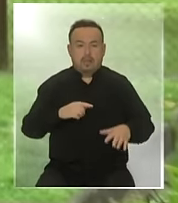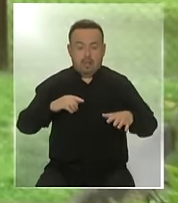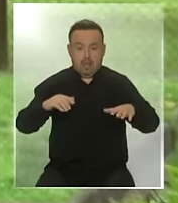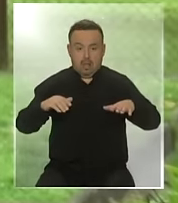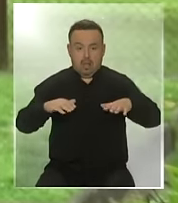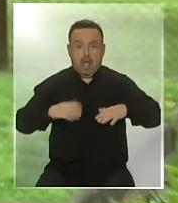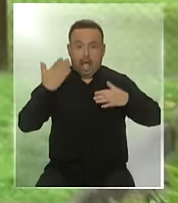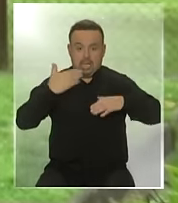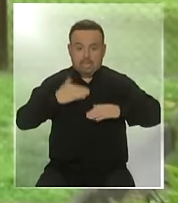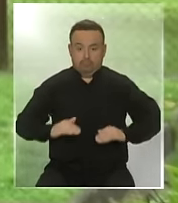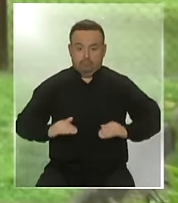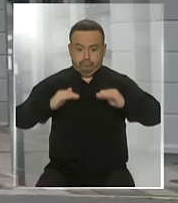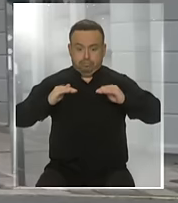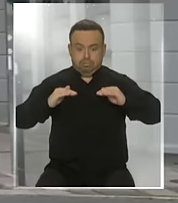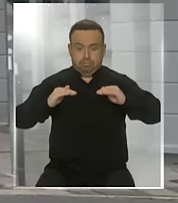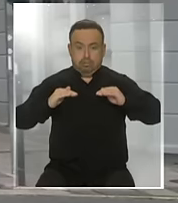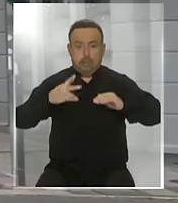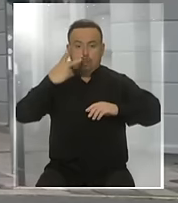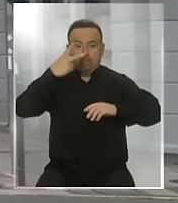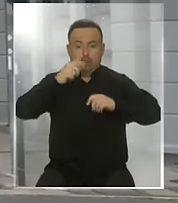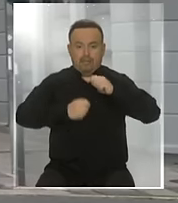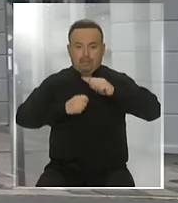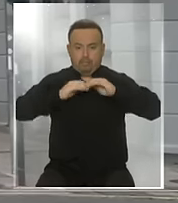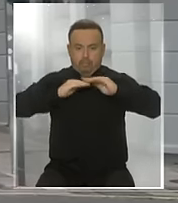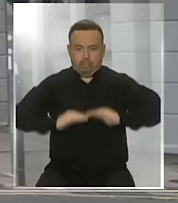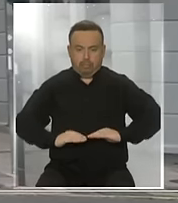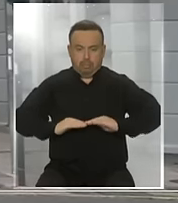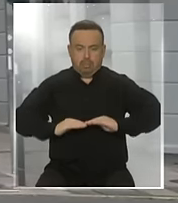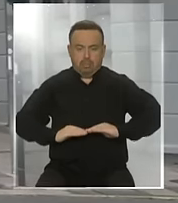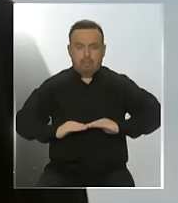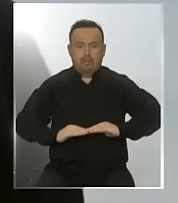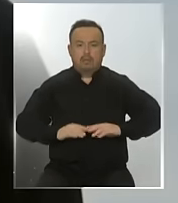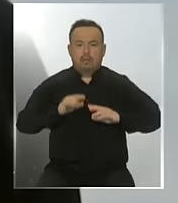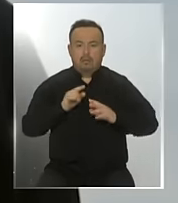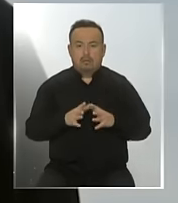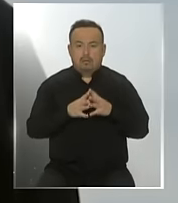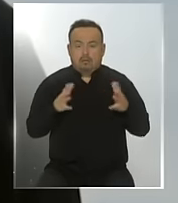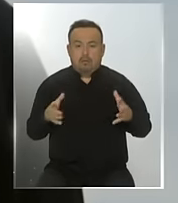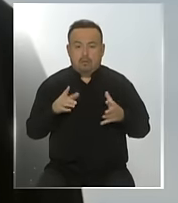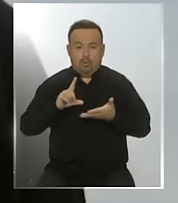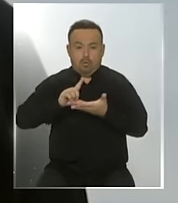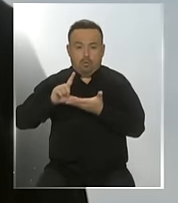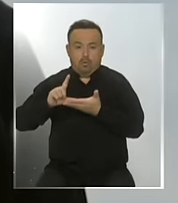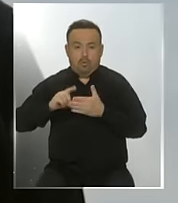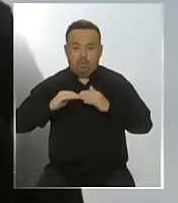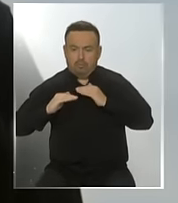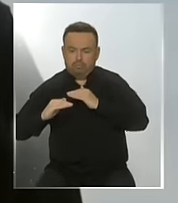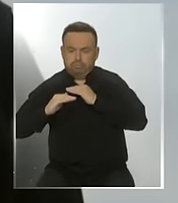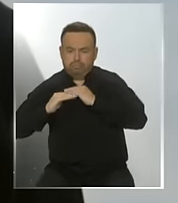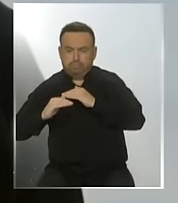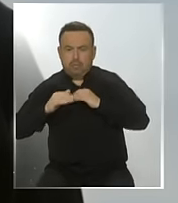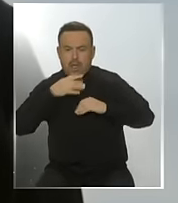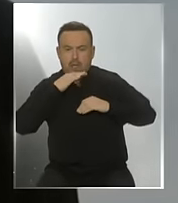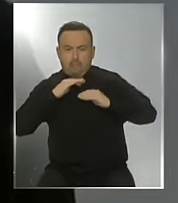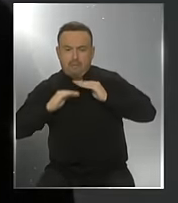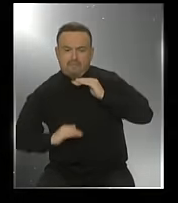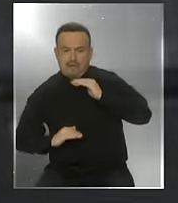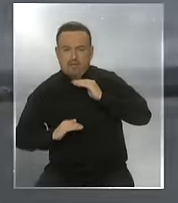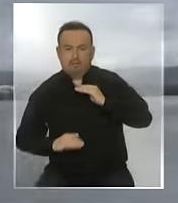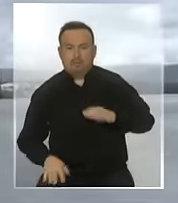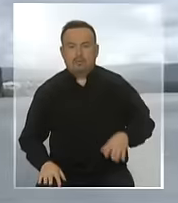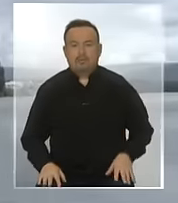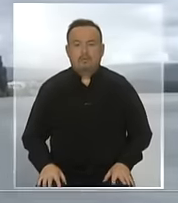de aproximadamente 2 metros. Valdivia bajó mucho y quedó en muchos lugares al nivel del río o más abajo del río.